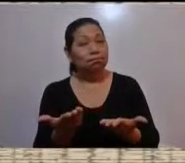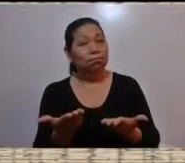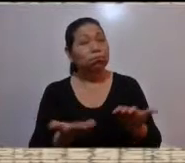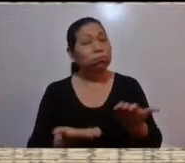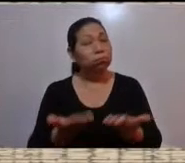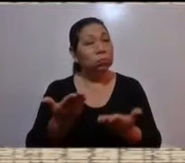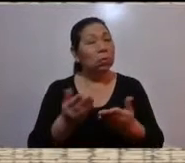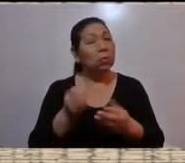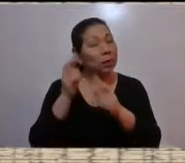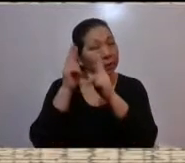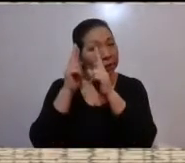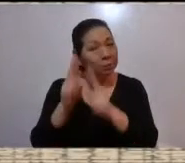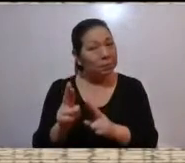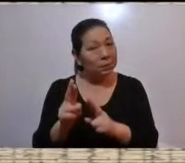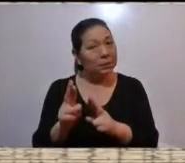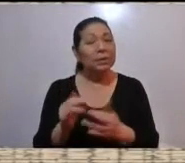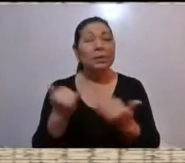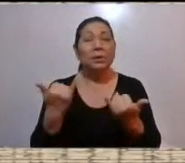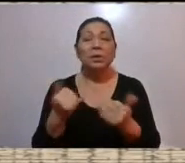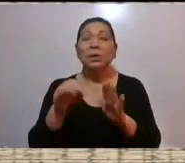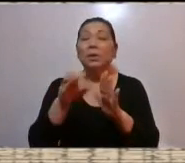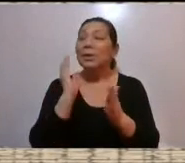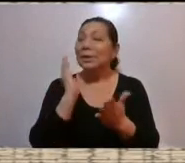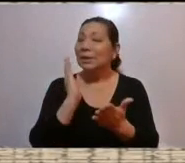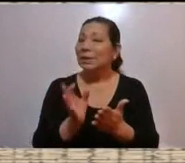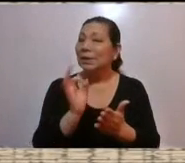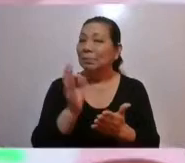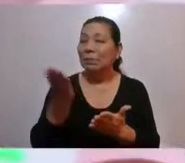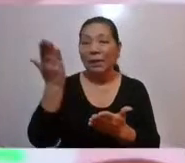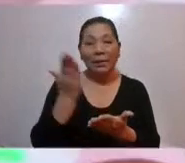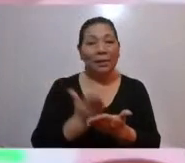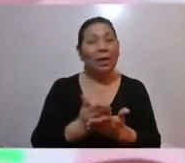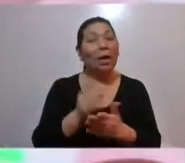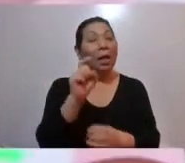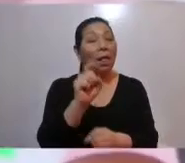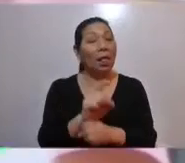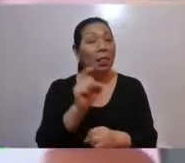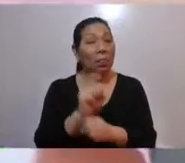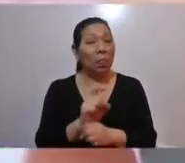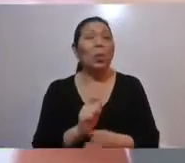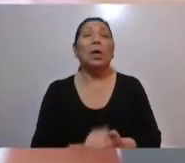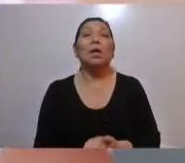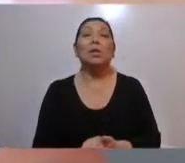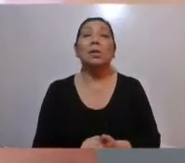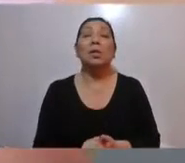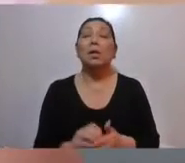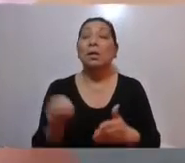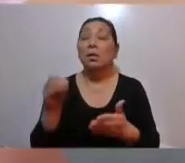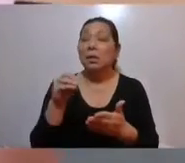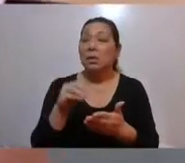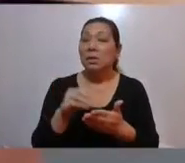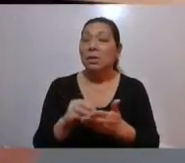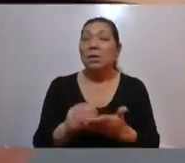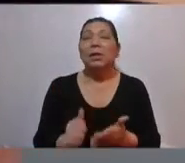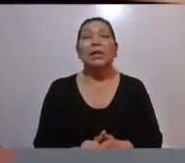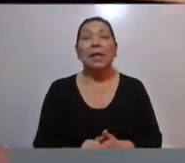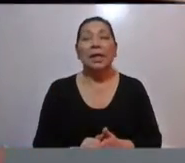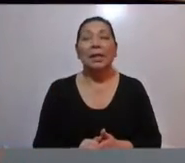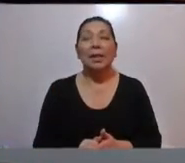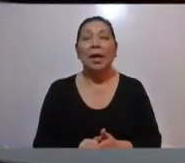de una situación de vulneración repetida y constante del derecho a la educación en las facetas